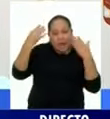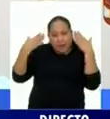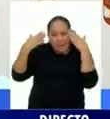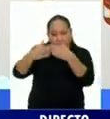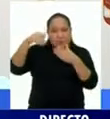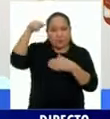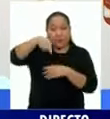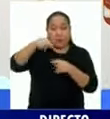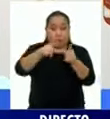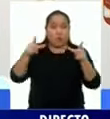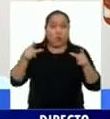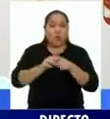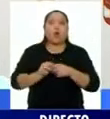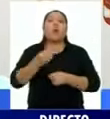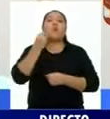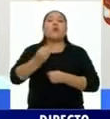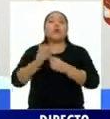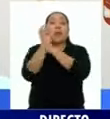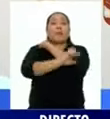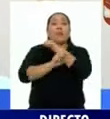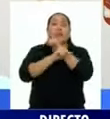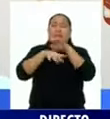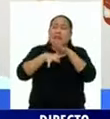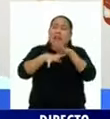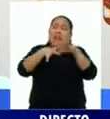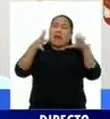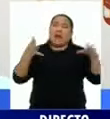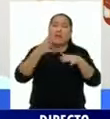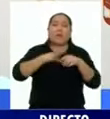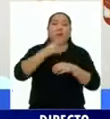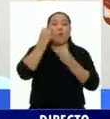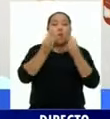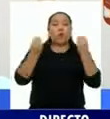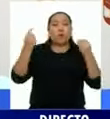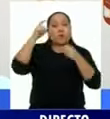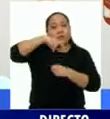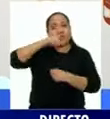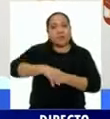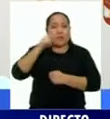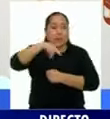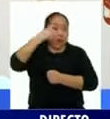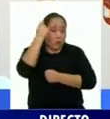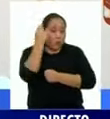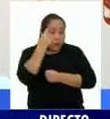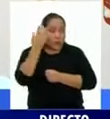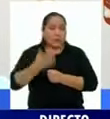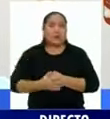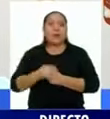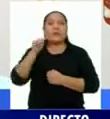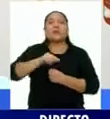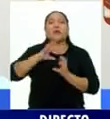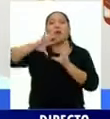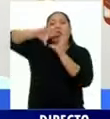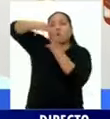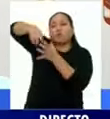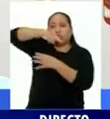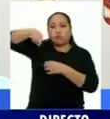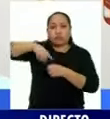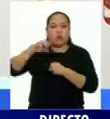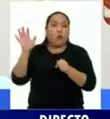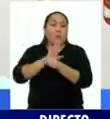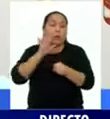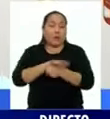estos sectores porque el país es inmenso, tenemos tantas necesidades, las políticas son globales, pero